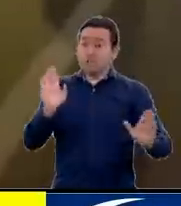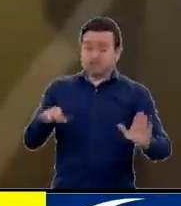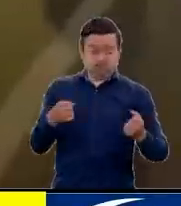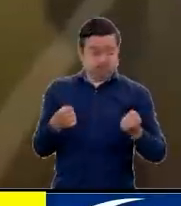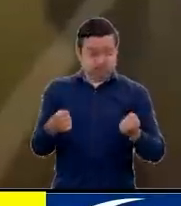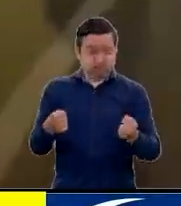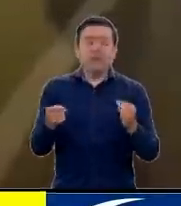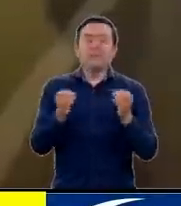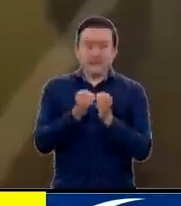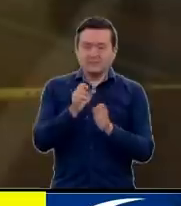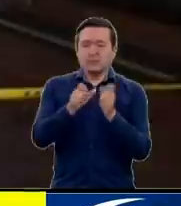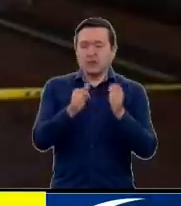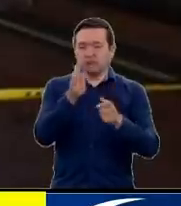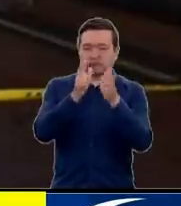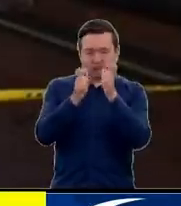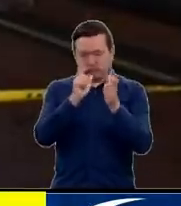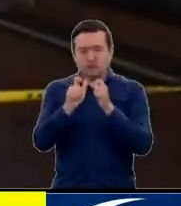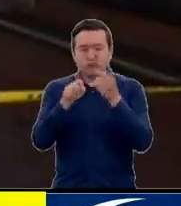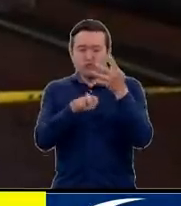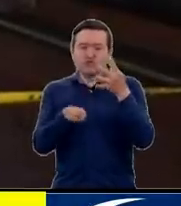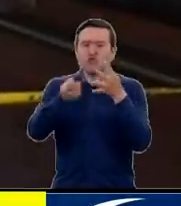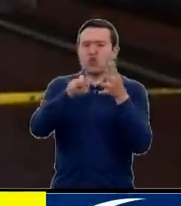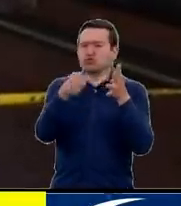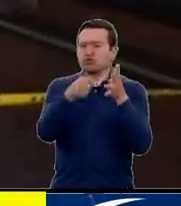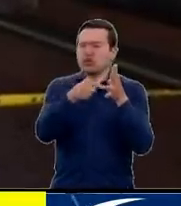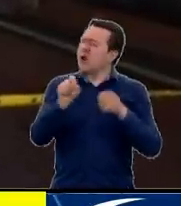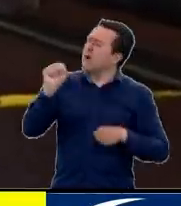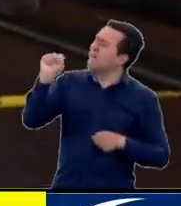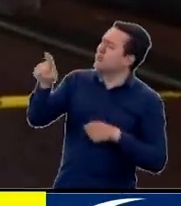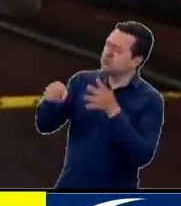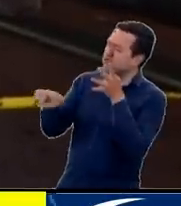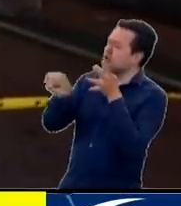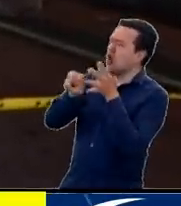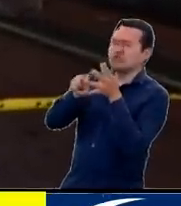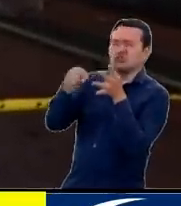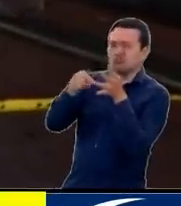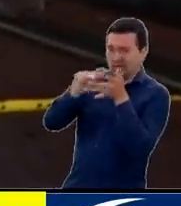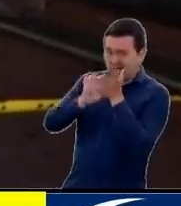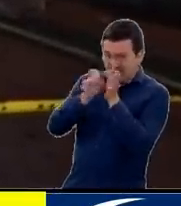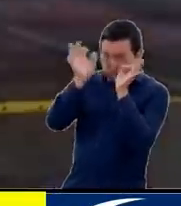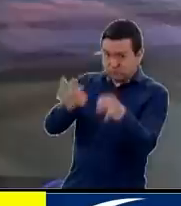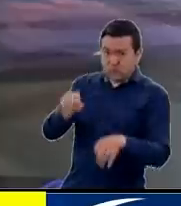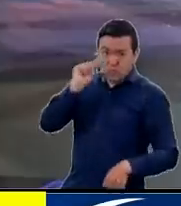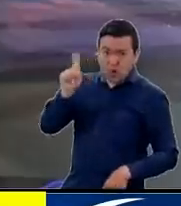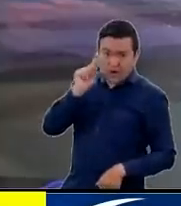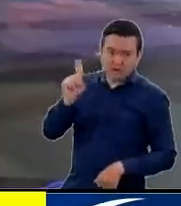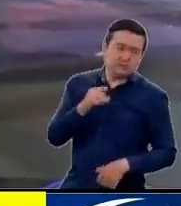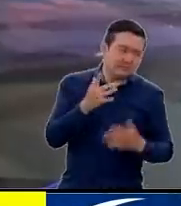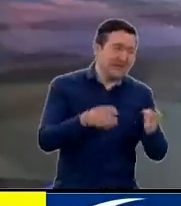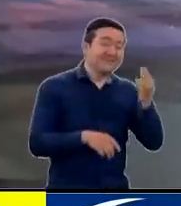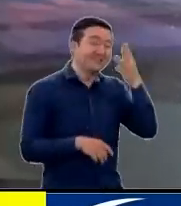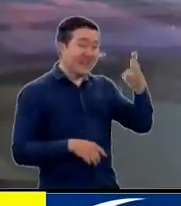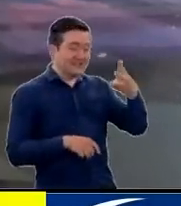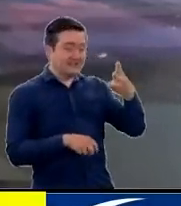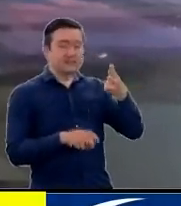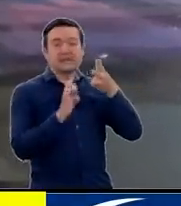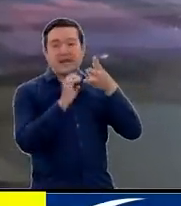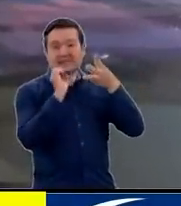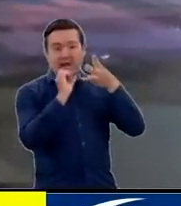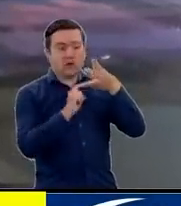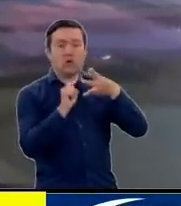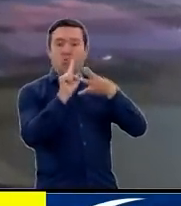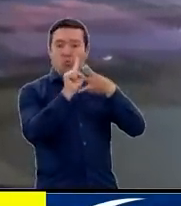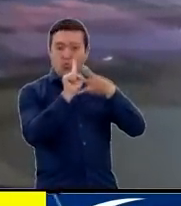grado 2 de alcoholemia. Ese grado 2, explíquenos, es que estaba borracho, ¿no? Existen 3 grados, el grado 0, grado 1,